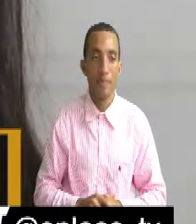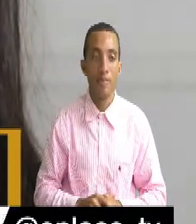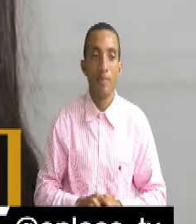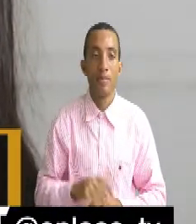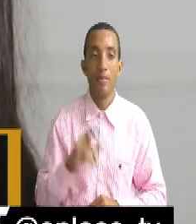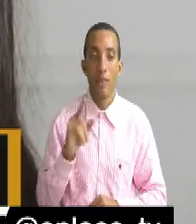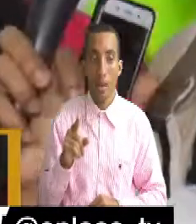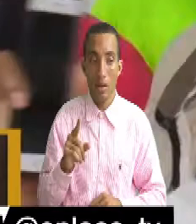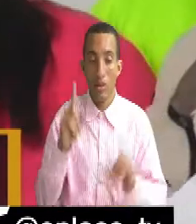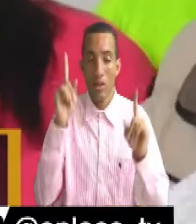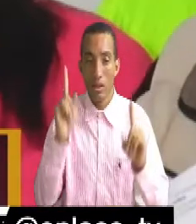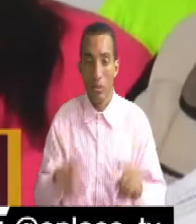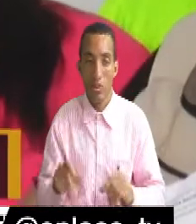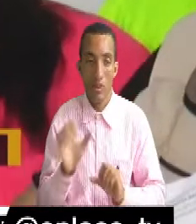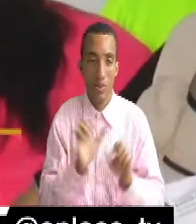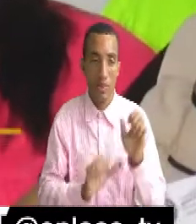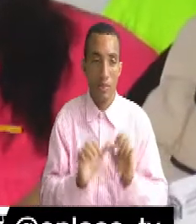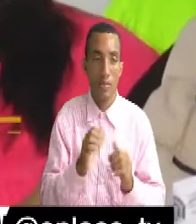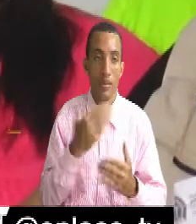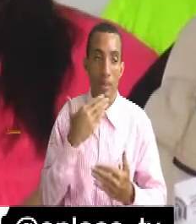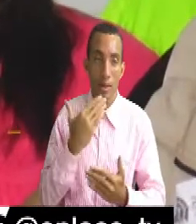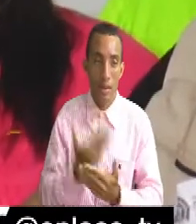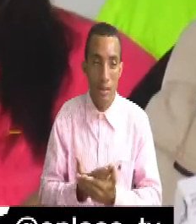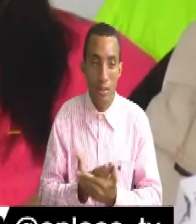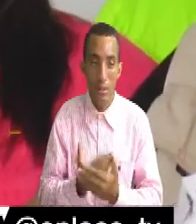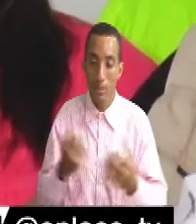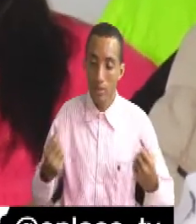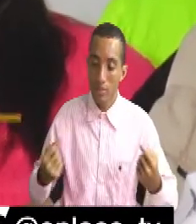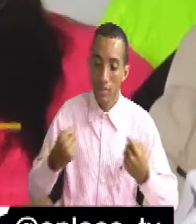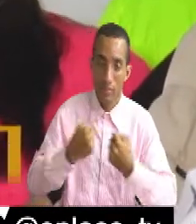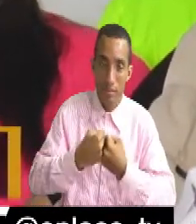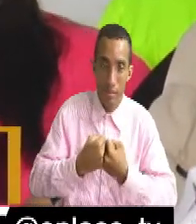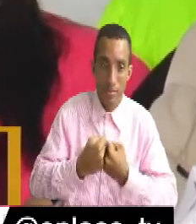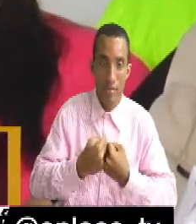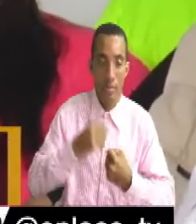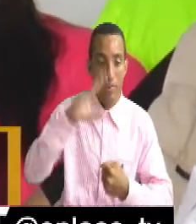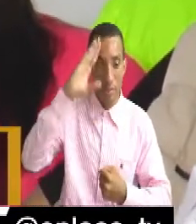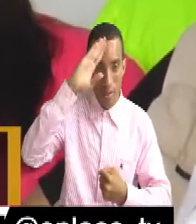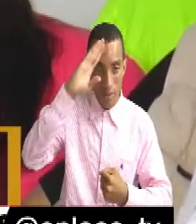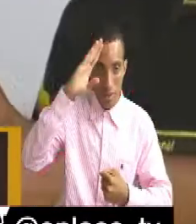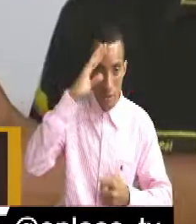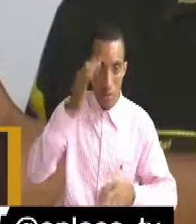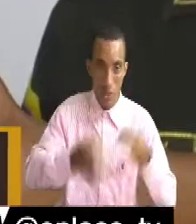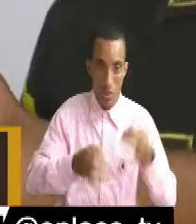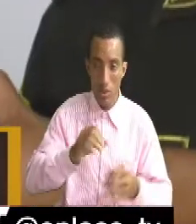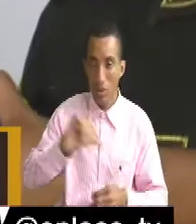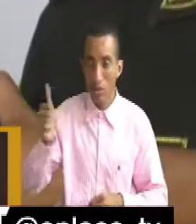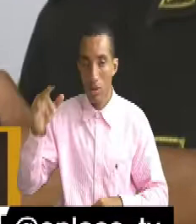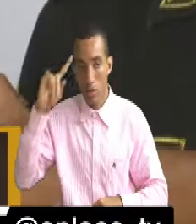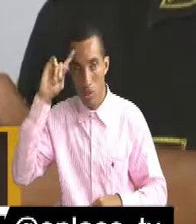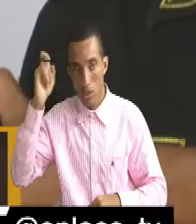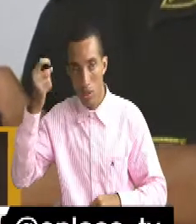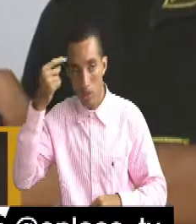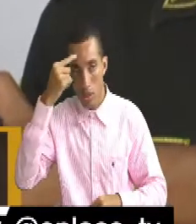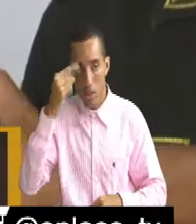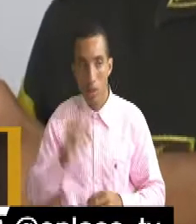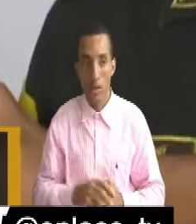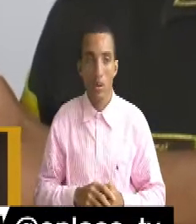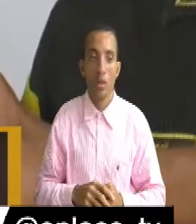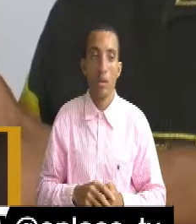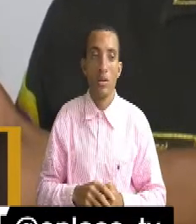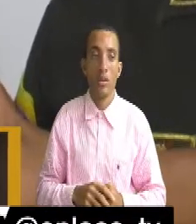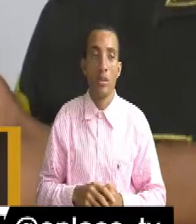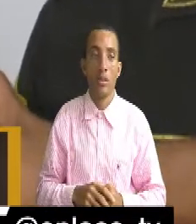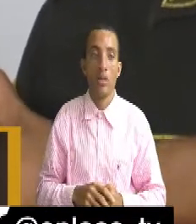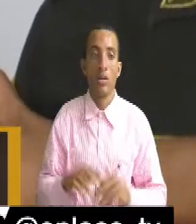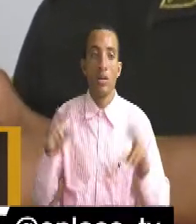en materia de seguridad se logran gracias a un trabajo mancomunado entre la Policía Judicial y el Gobierno. Nosotros, primero, obviamente, el tema